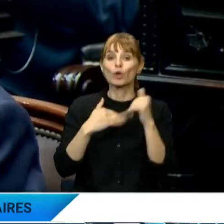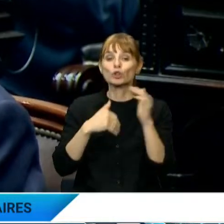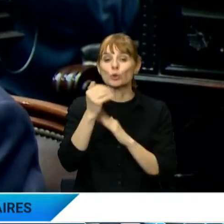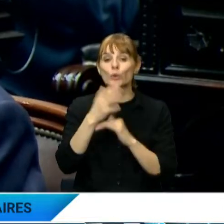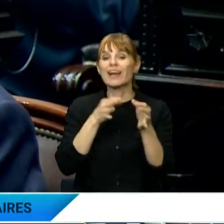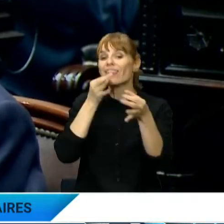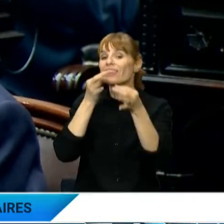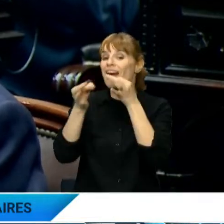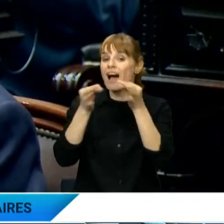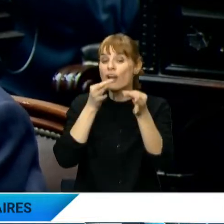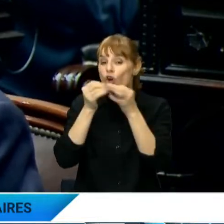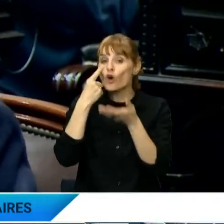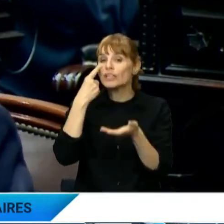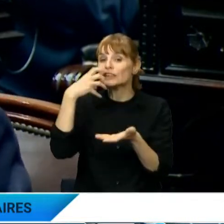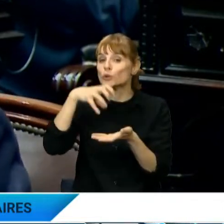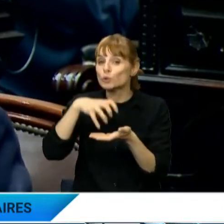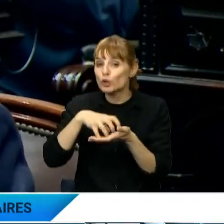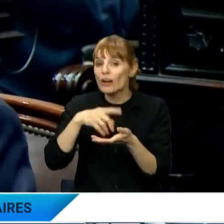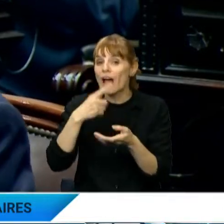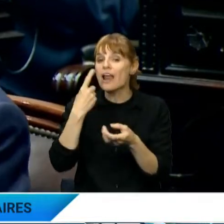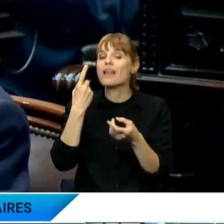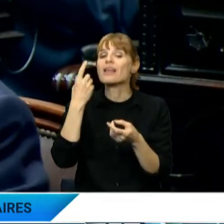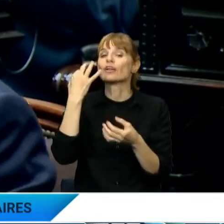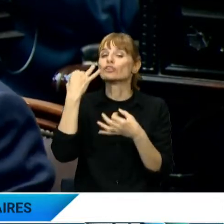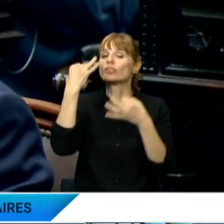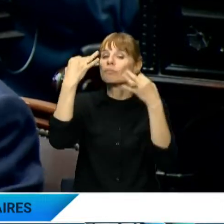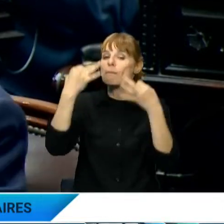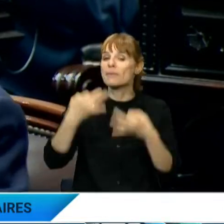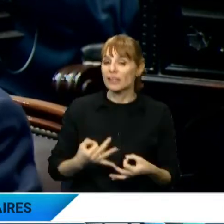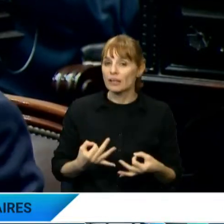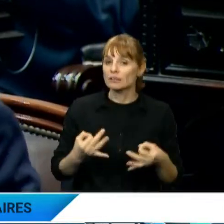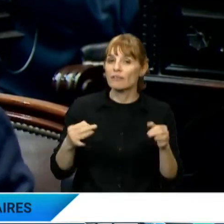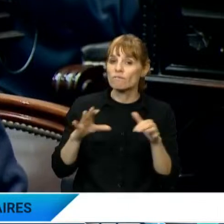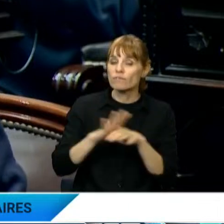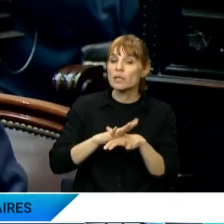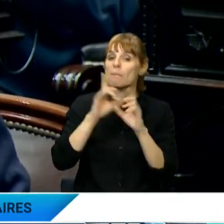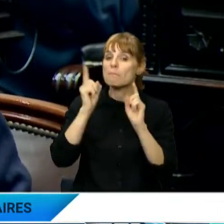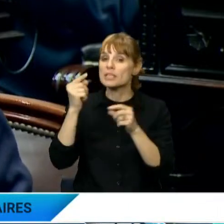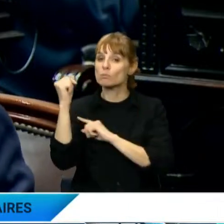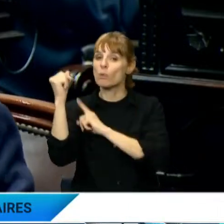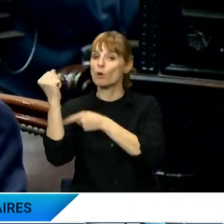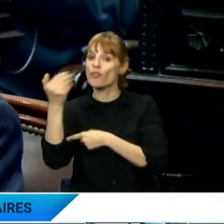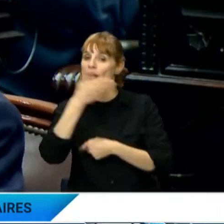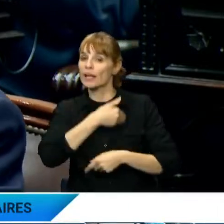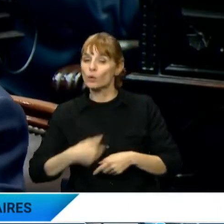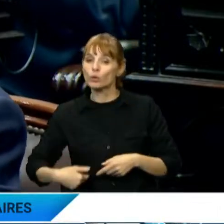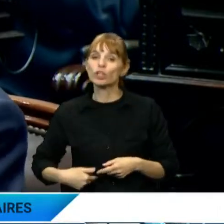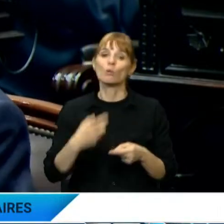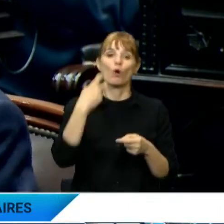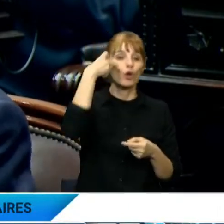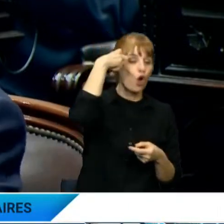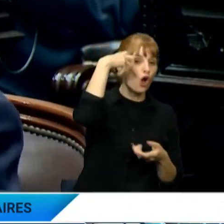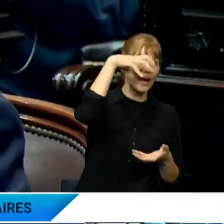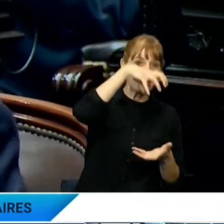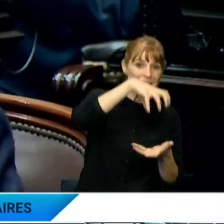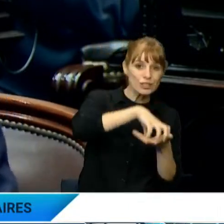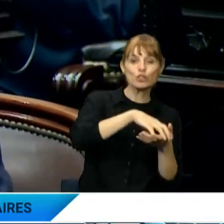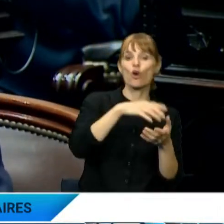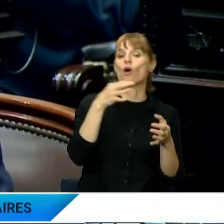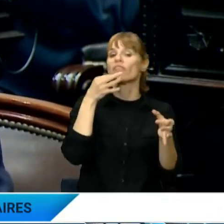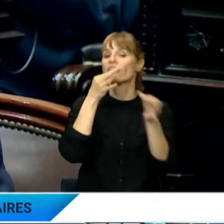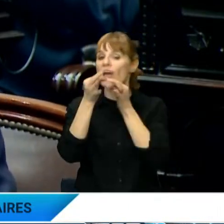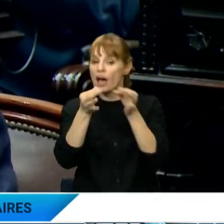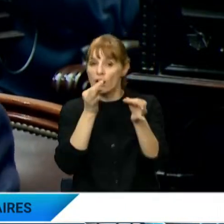diálogo institucional razonable entre el Poder Ejecutivo y el Congreso. Y un abordaje